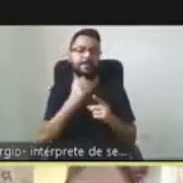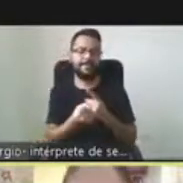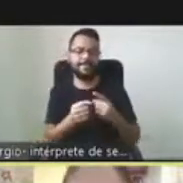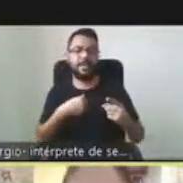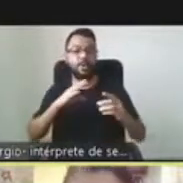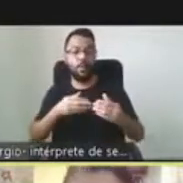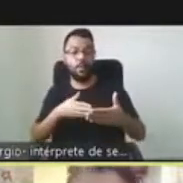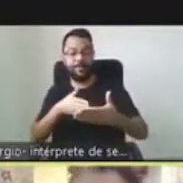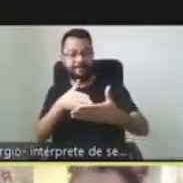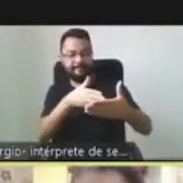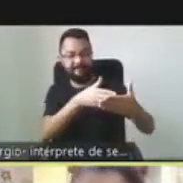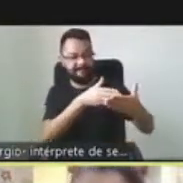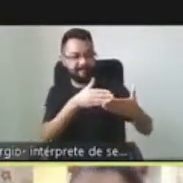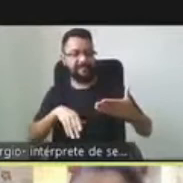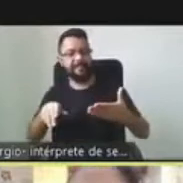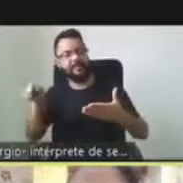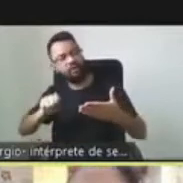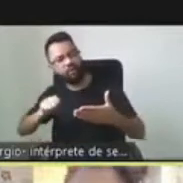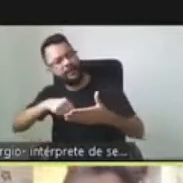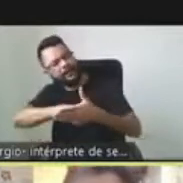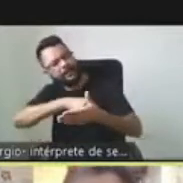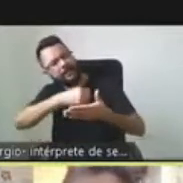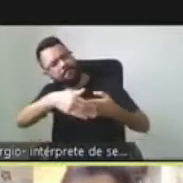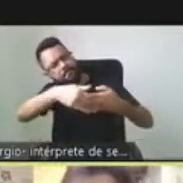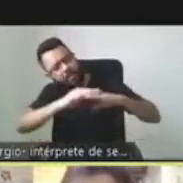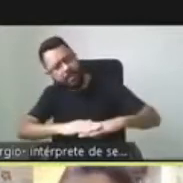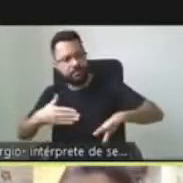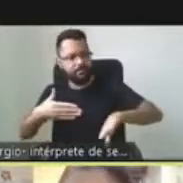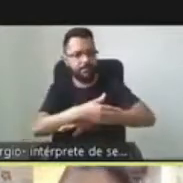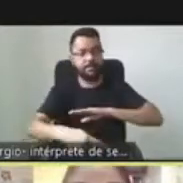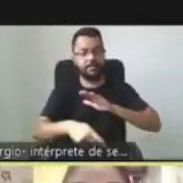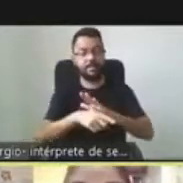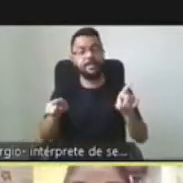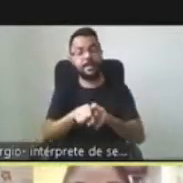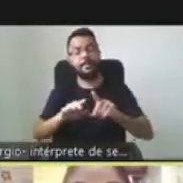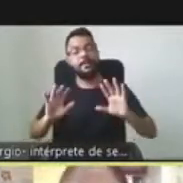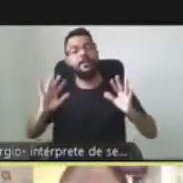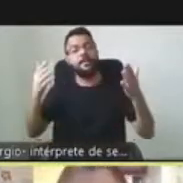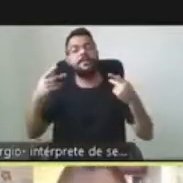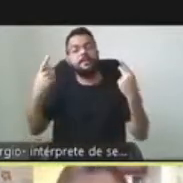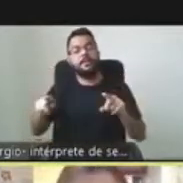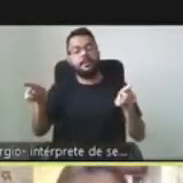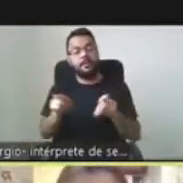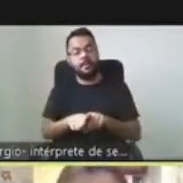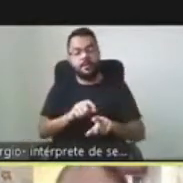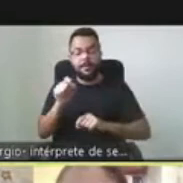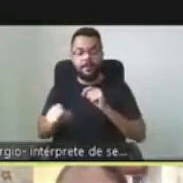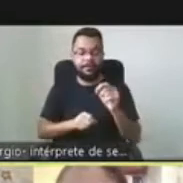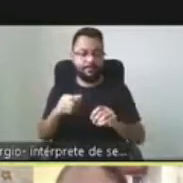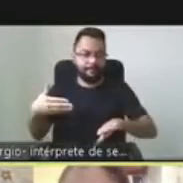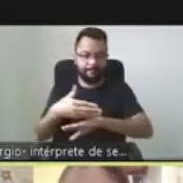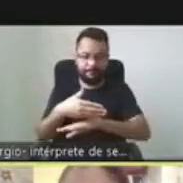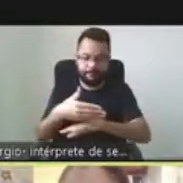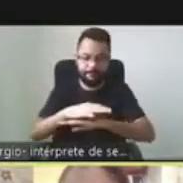la participación de algunos y obviamente se brinden las oportunidades de participación de todos